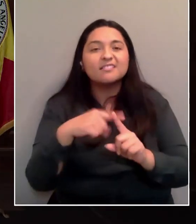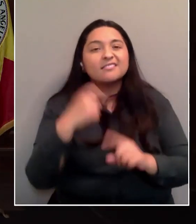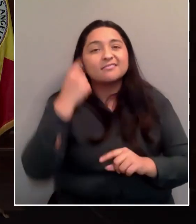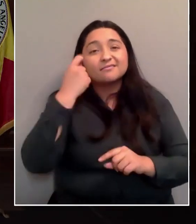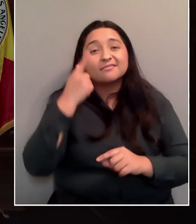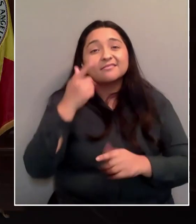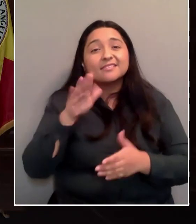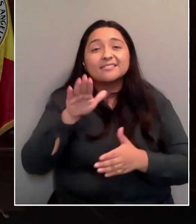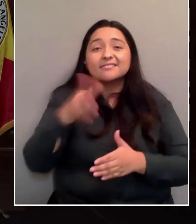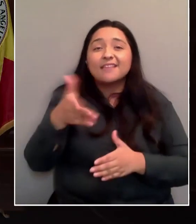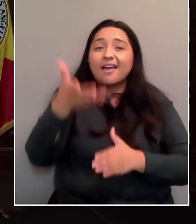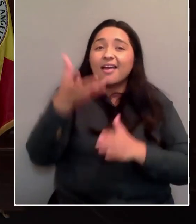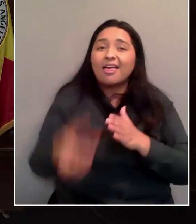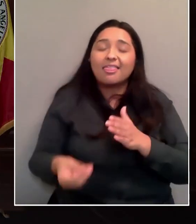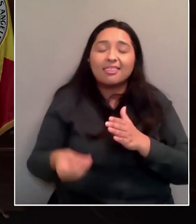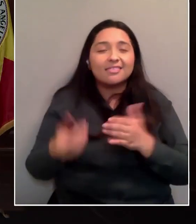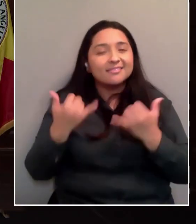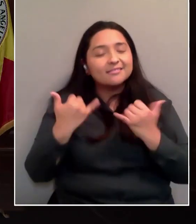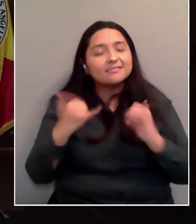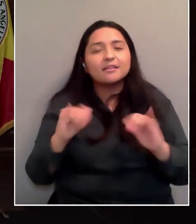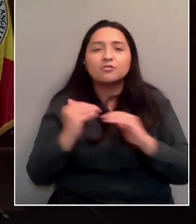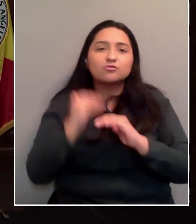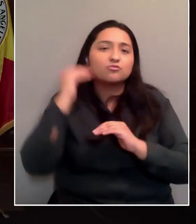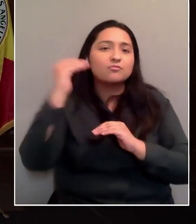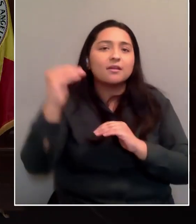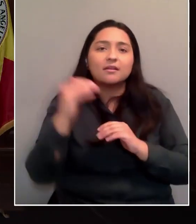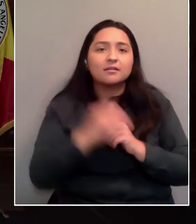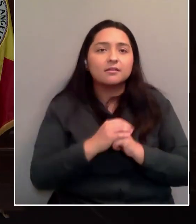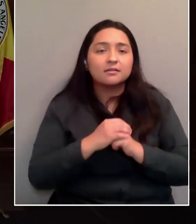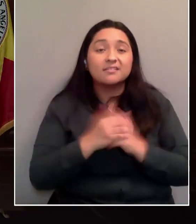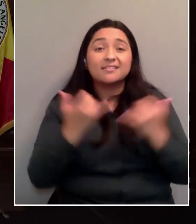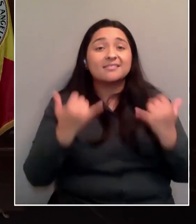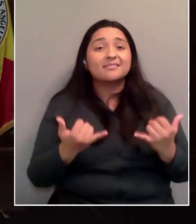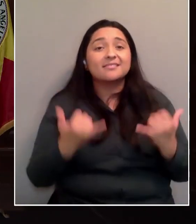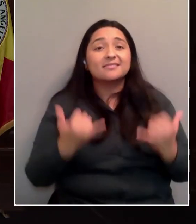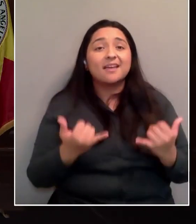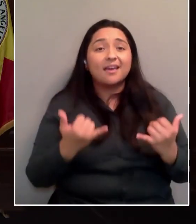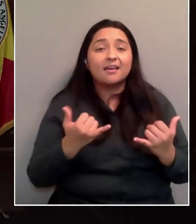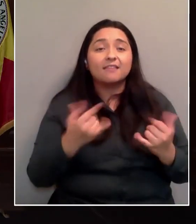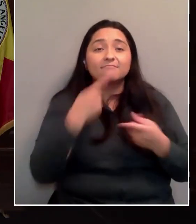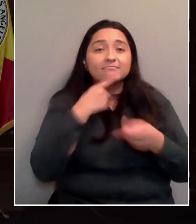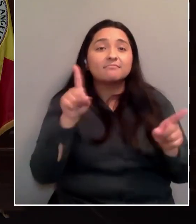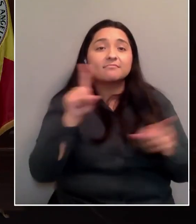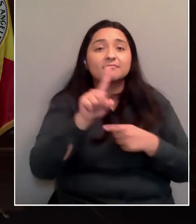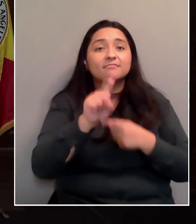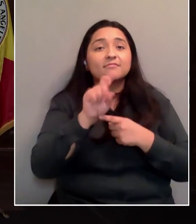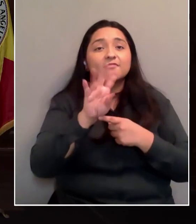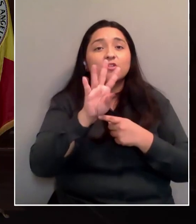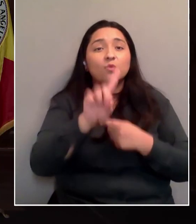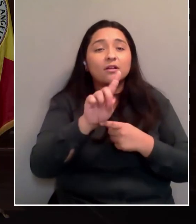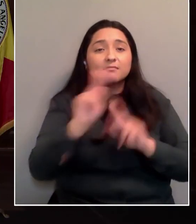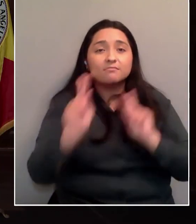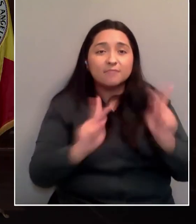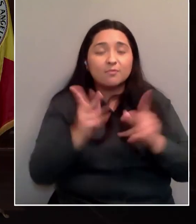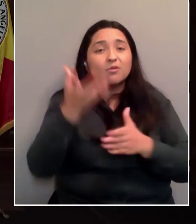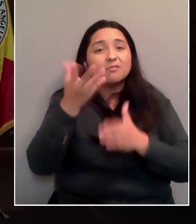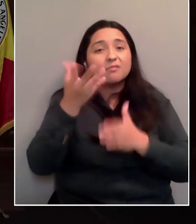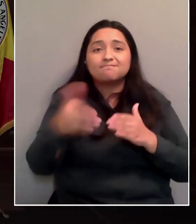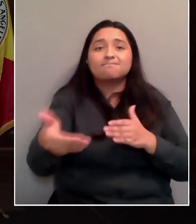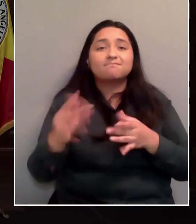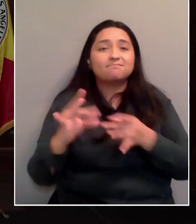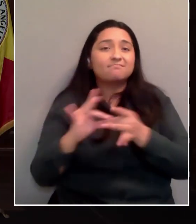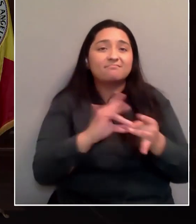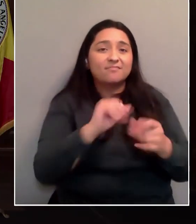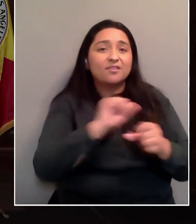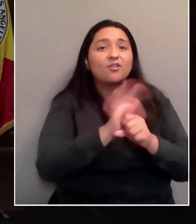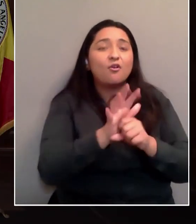Hoy, el Condado de Los Ángeles perdió 141 personas más. Y ayer,